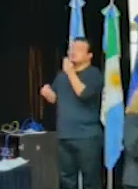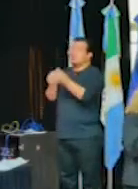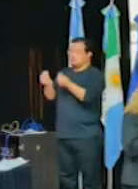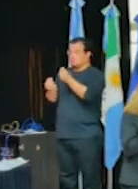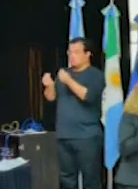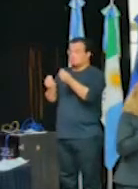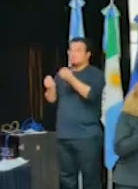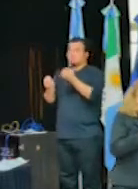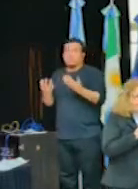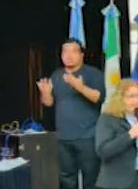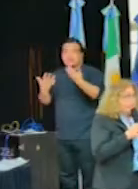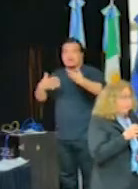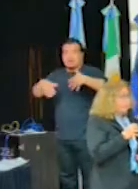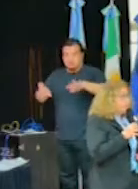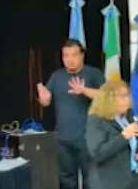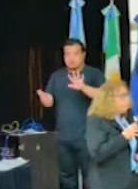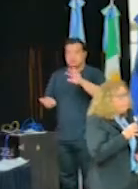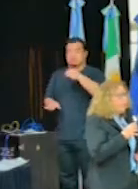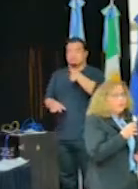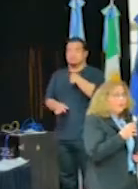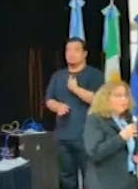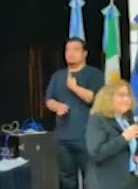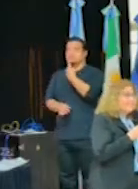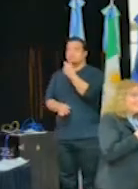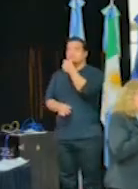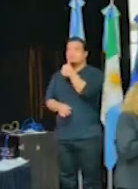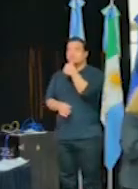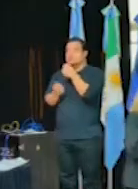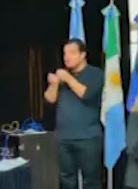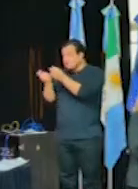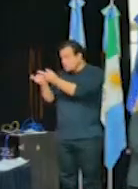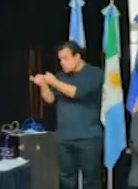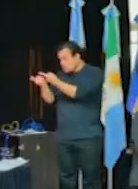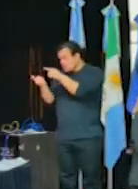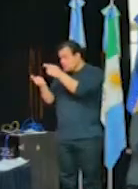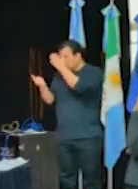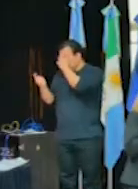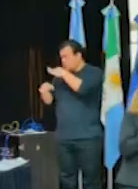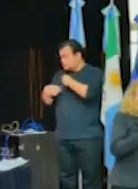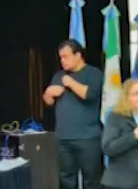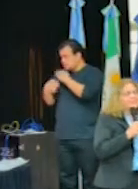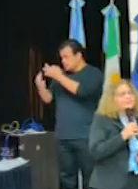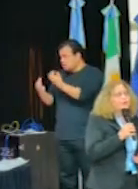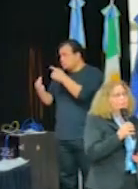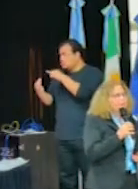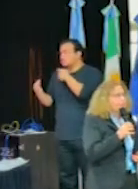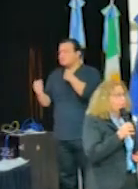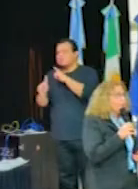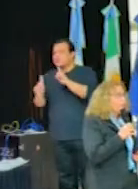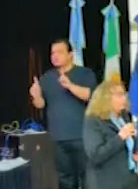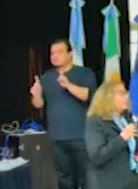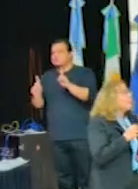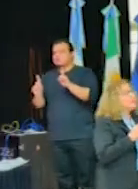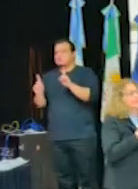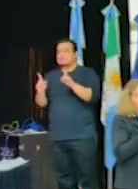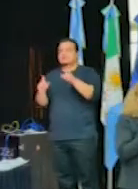fármaco obtener el excelente efecto, pero no es lo que el paciente quiere. ¿Sí? Entonces ahí tenemos que pensar un